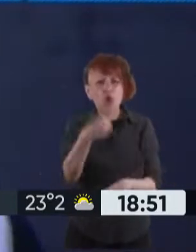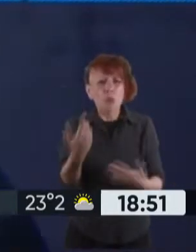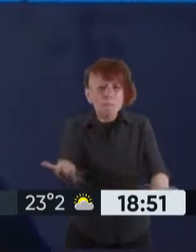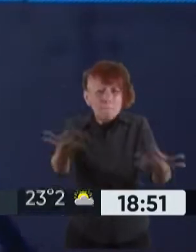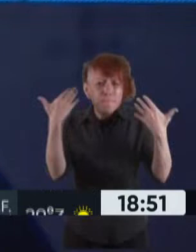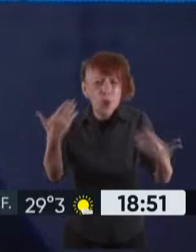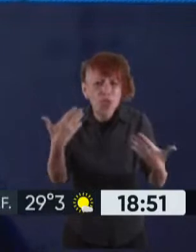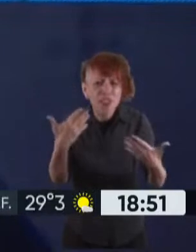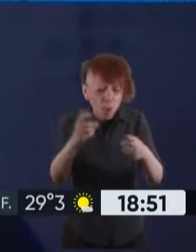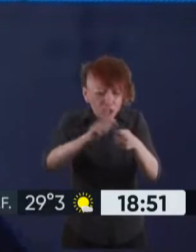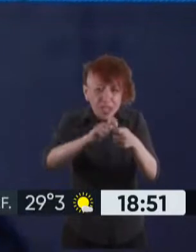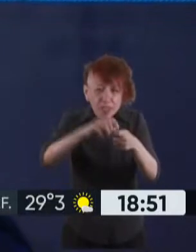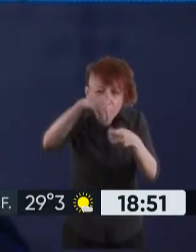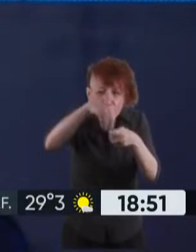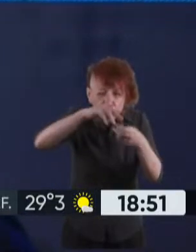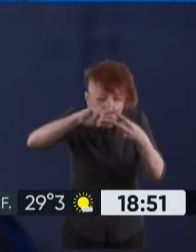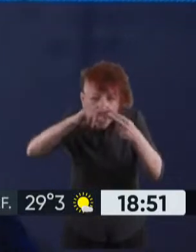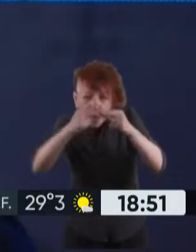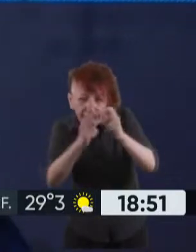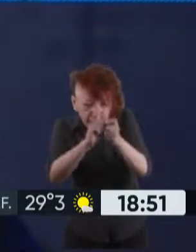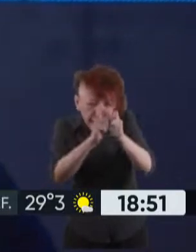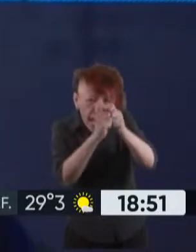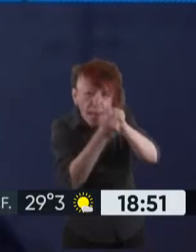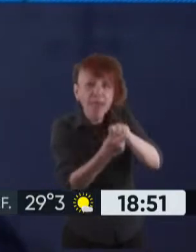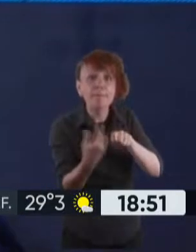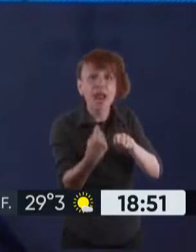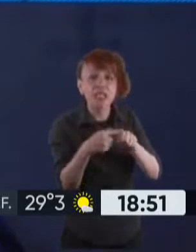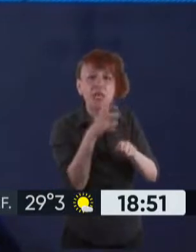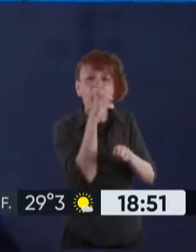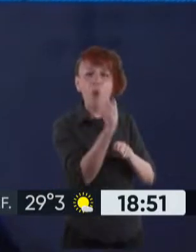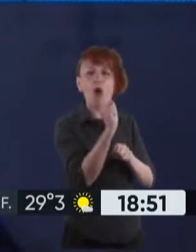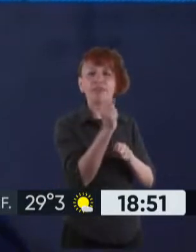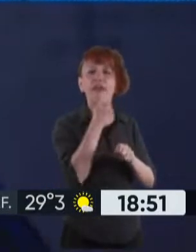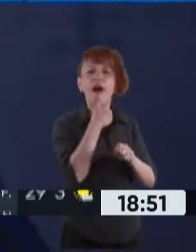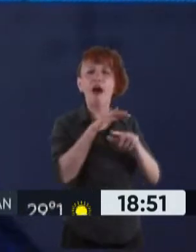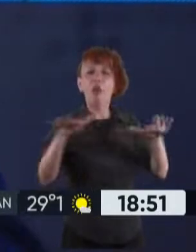transformado genéticamente la semilla del trigo para hacerla resistente a la falta de